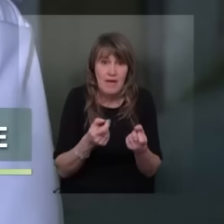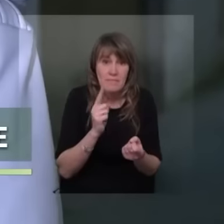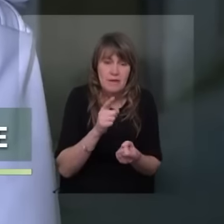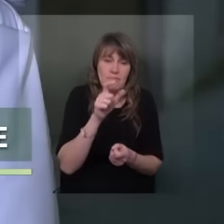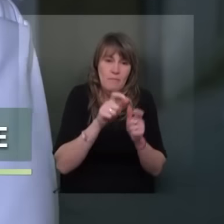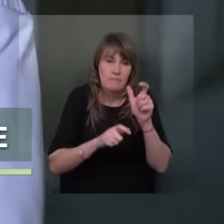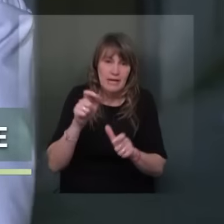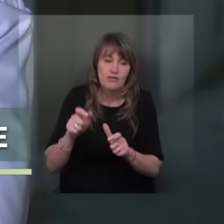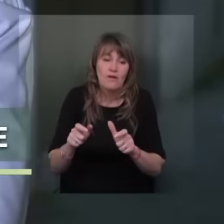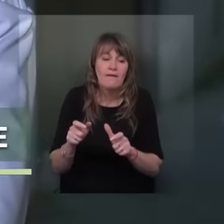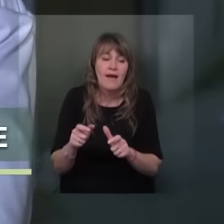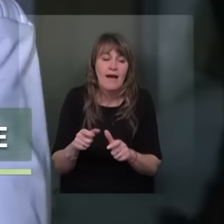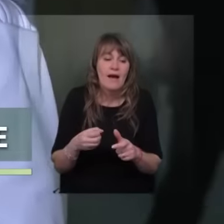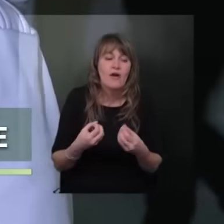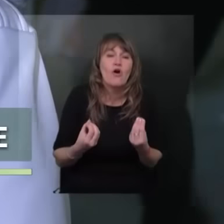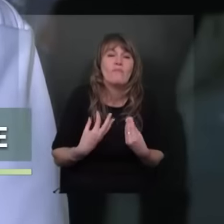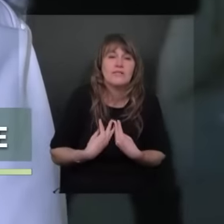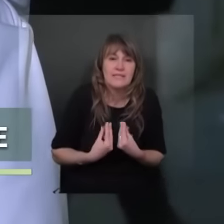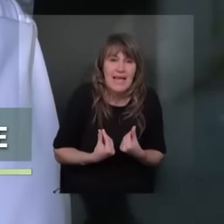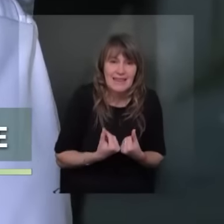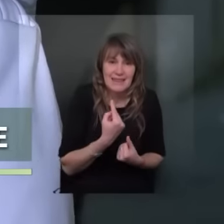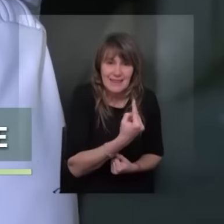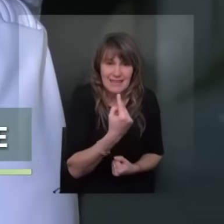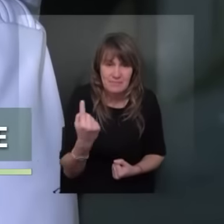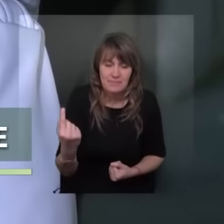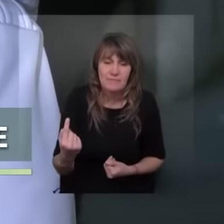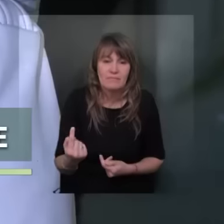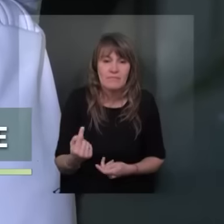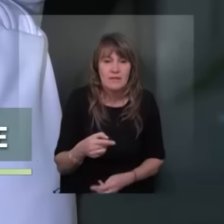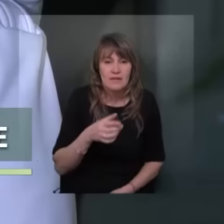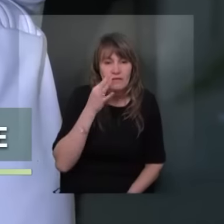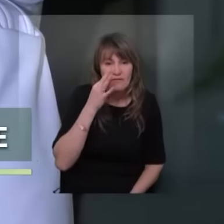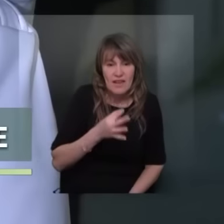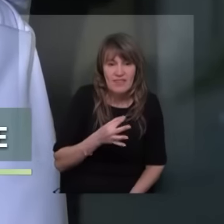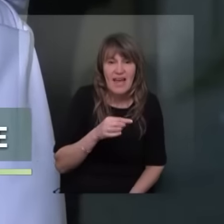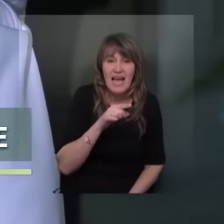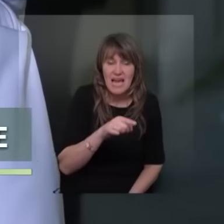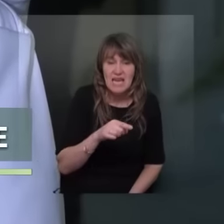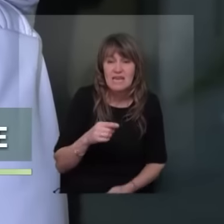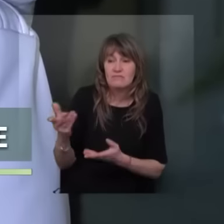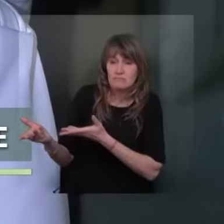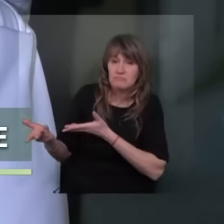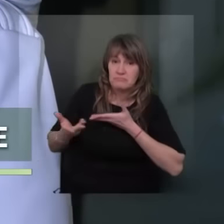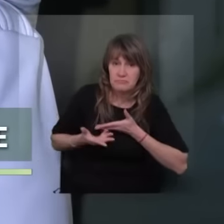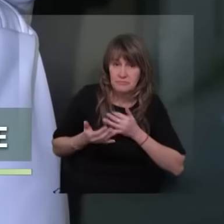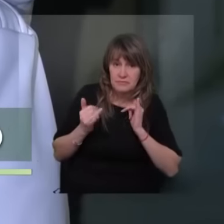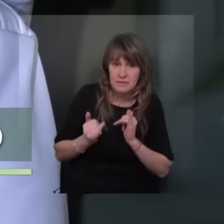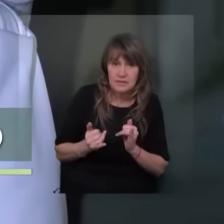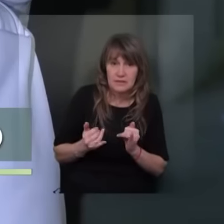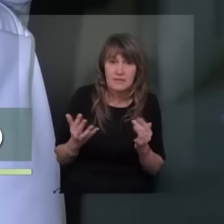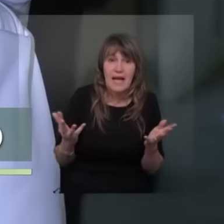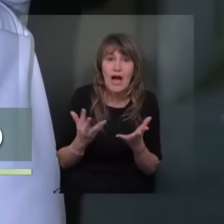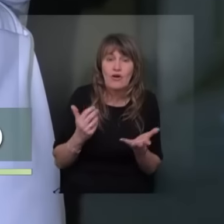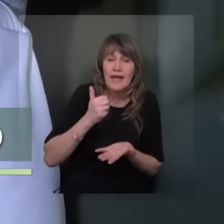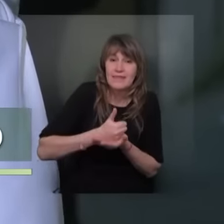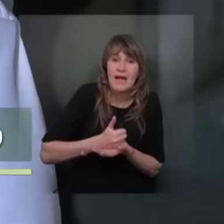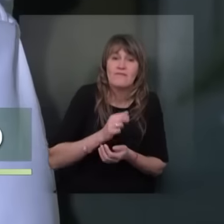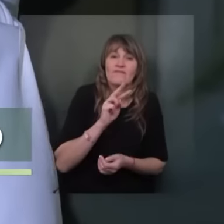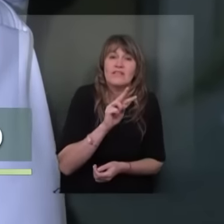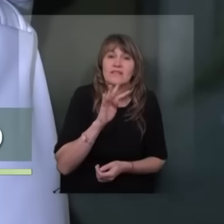públicas que que desplegamos sí y la verdad que ha sido muy bien recibido por parte de los usuarios que hoy están en centros 24